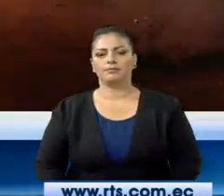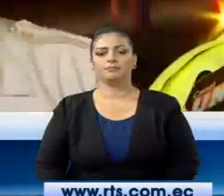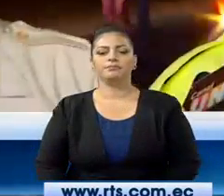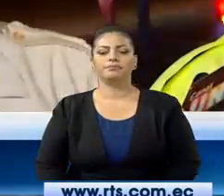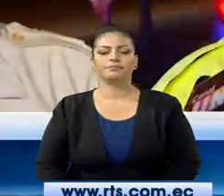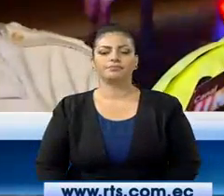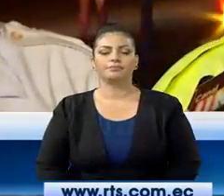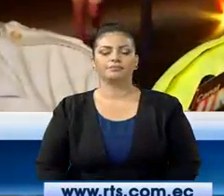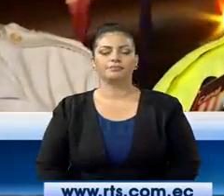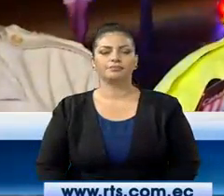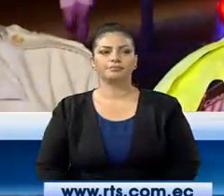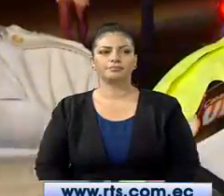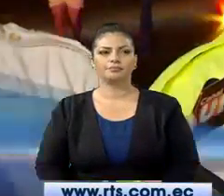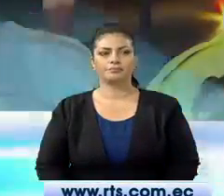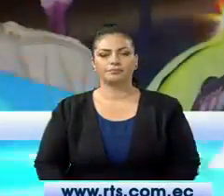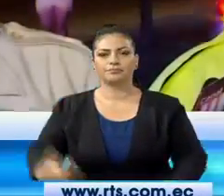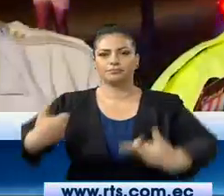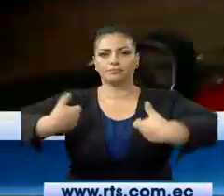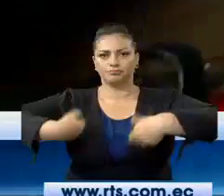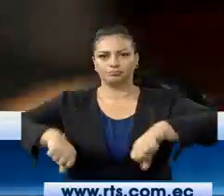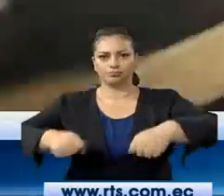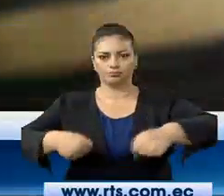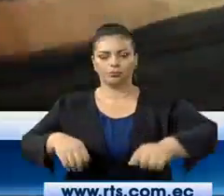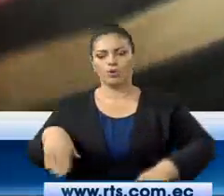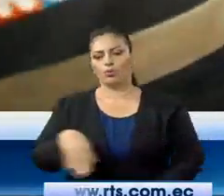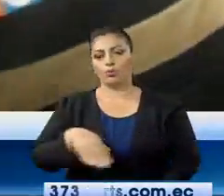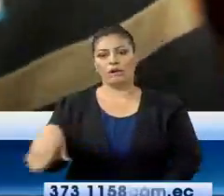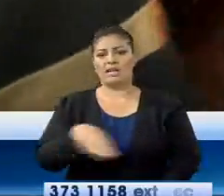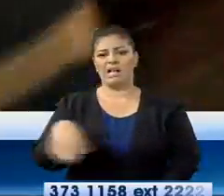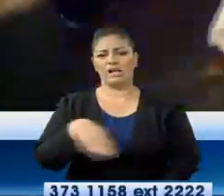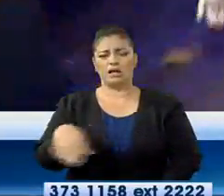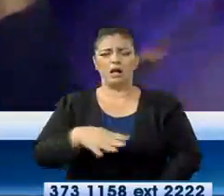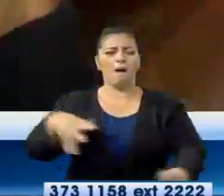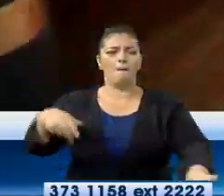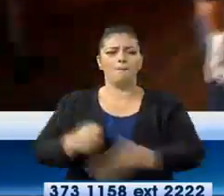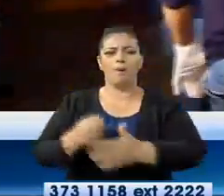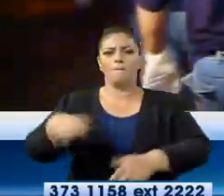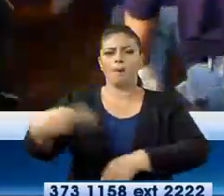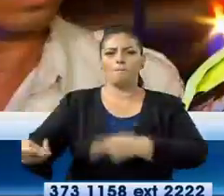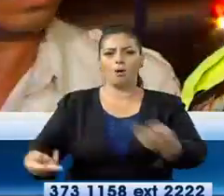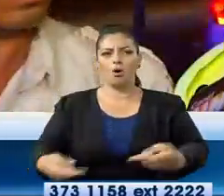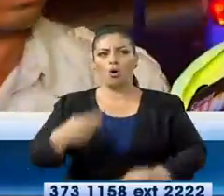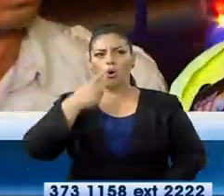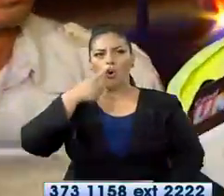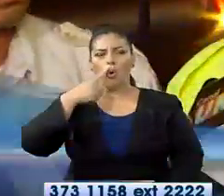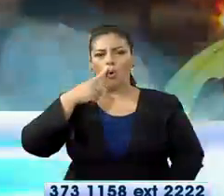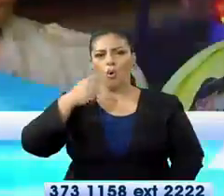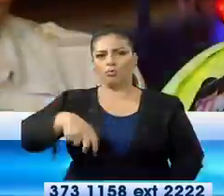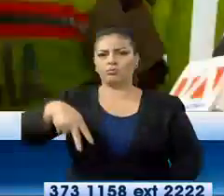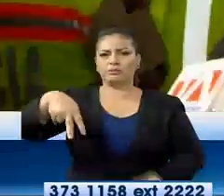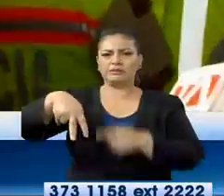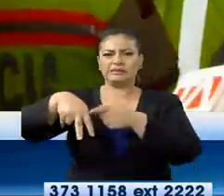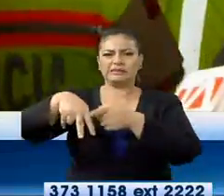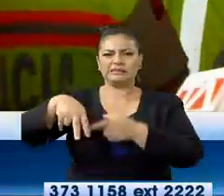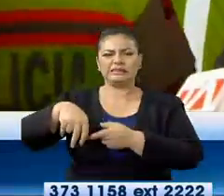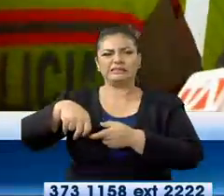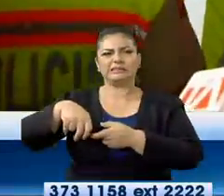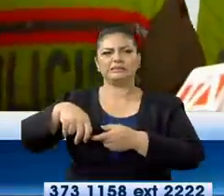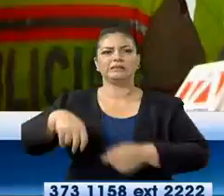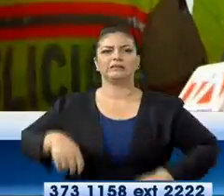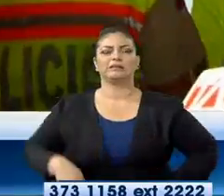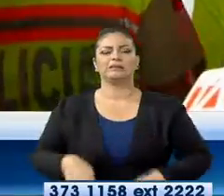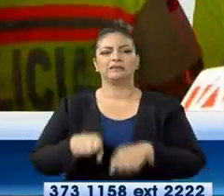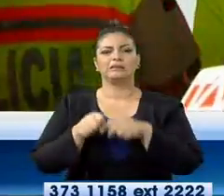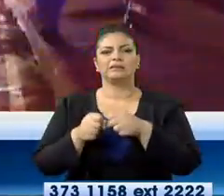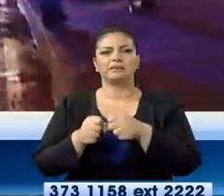sector. Fueron trasladados a la clínica, eran dos, el conductor y el acompañante. En la pierna parecía que tenían una herida expuesta. Ayudarle, hermano, porque